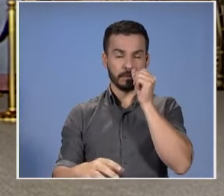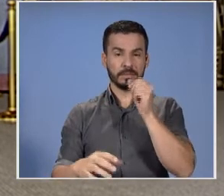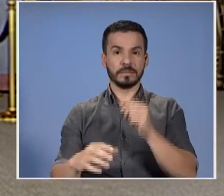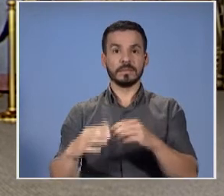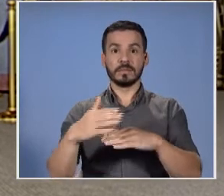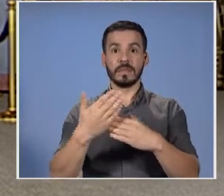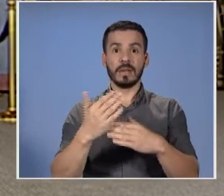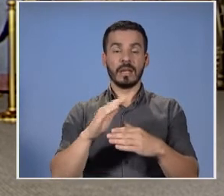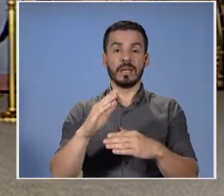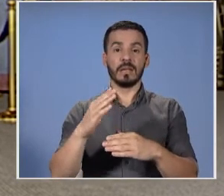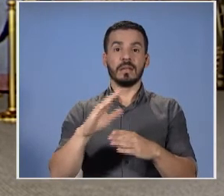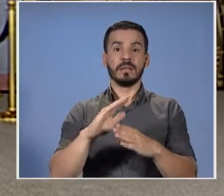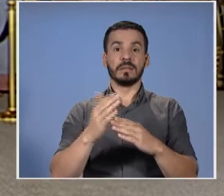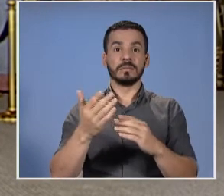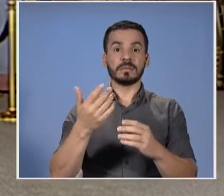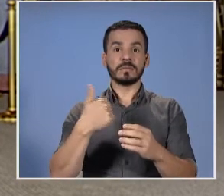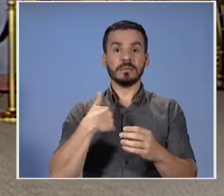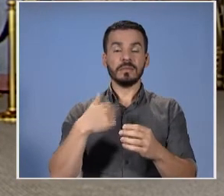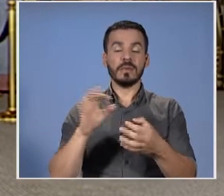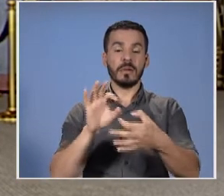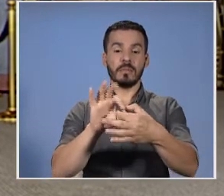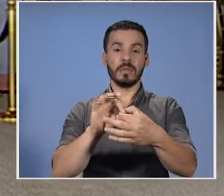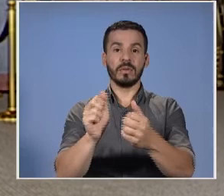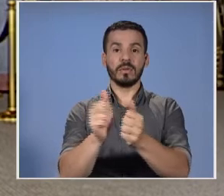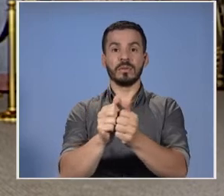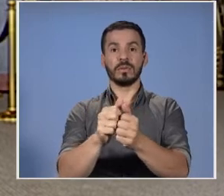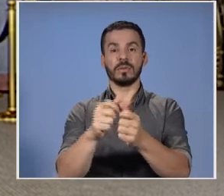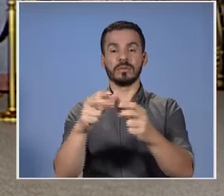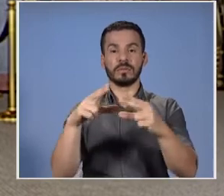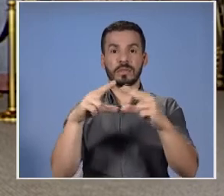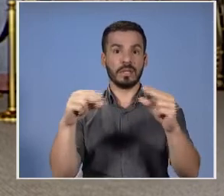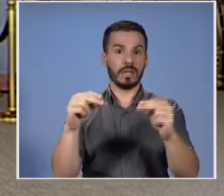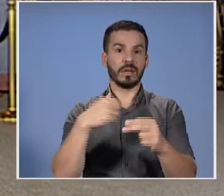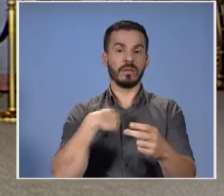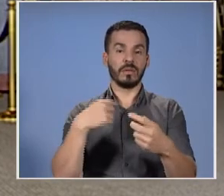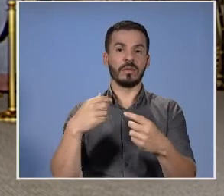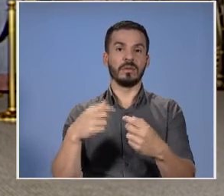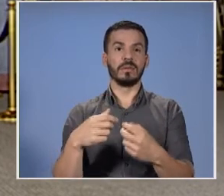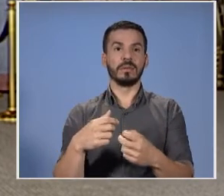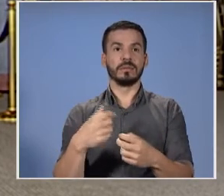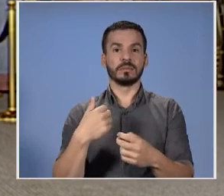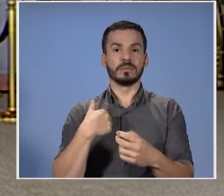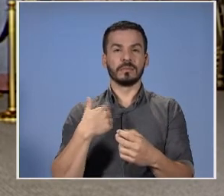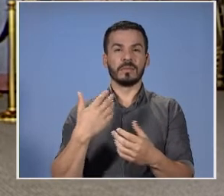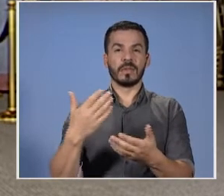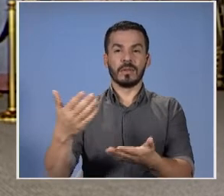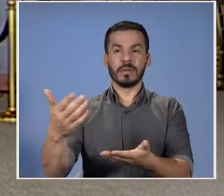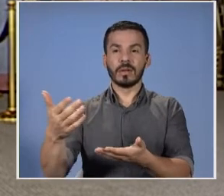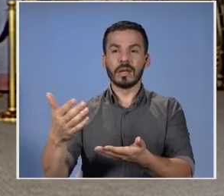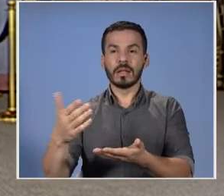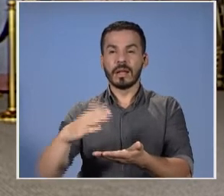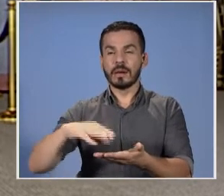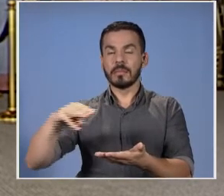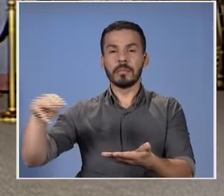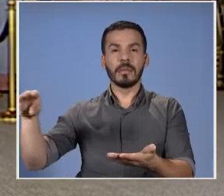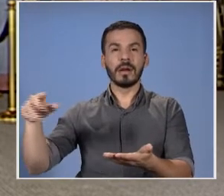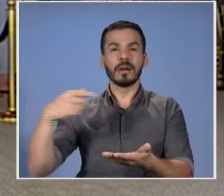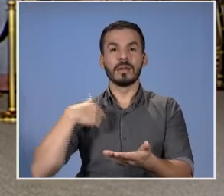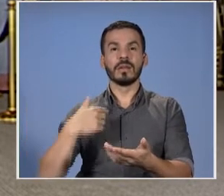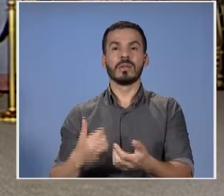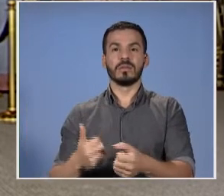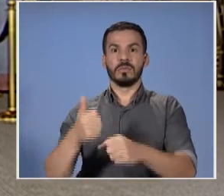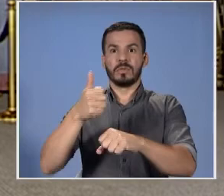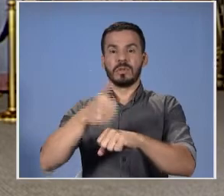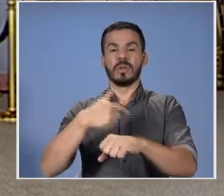Caribe. Y el vínculo con Nicaragua, ¿verdad? Los conflictos que tienen. Yo lo de ganar mar no lo interpreto así, sino consolidar